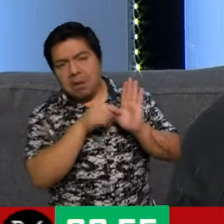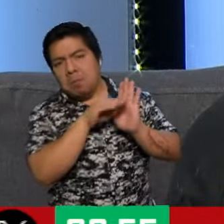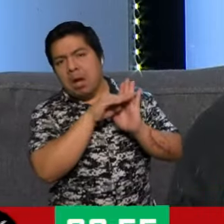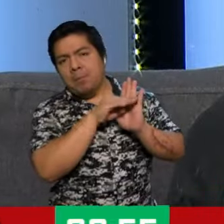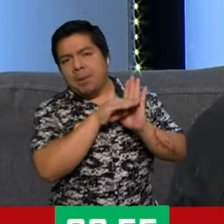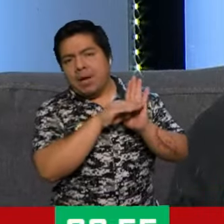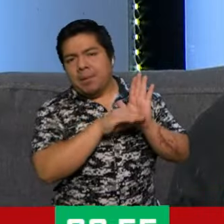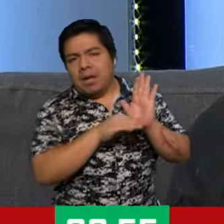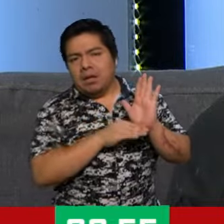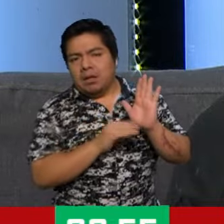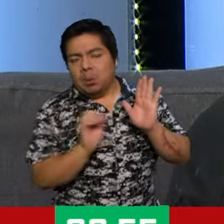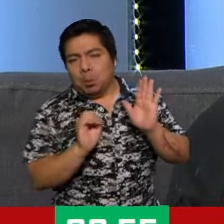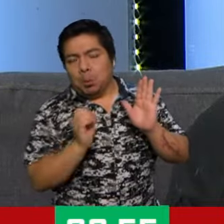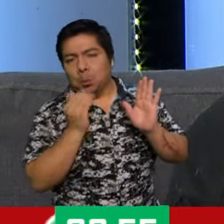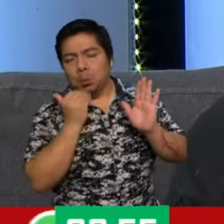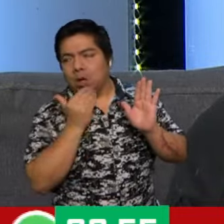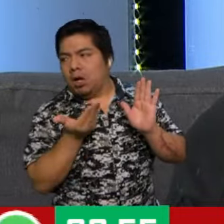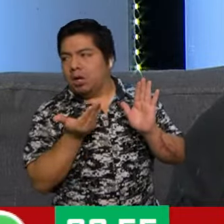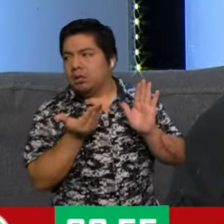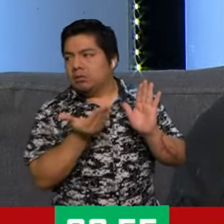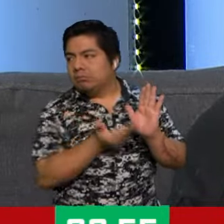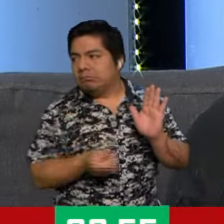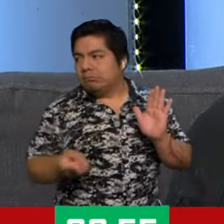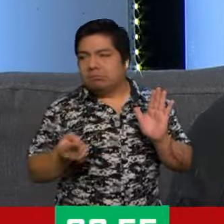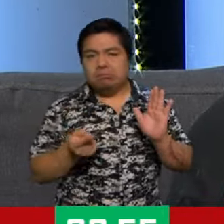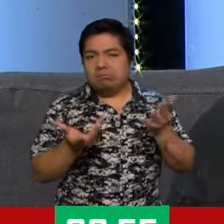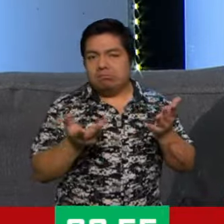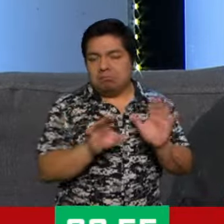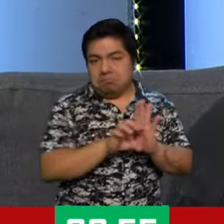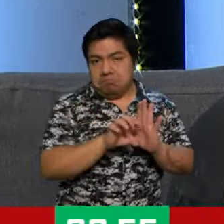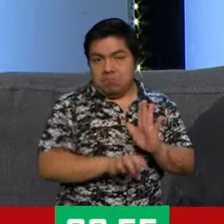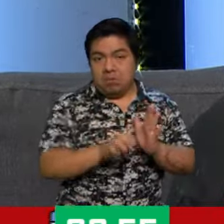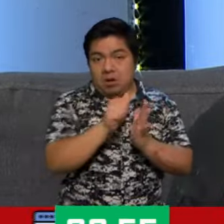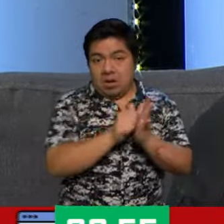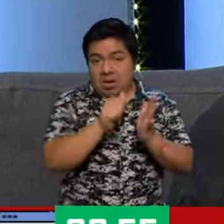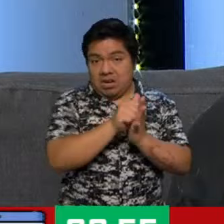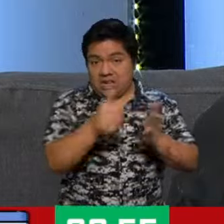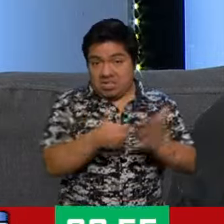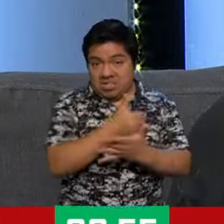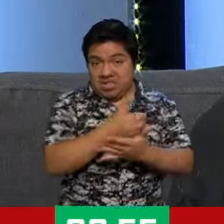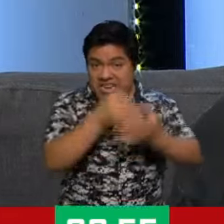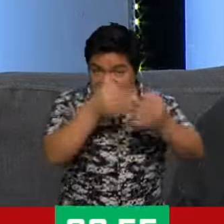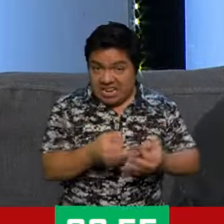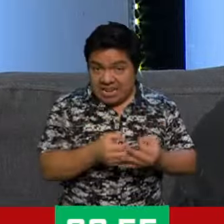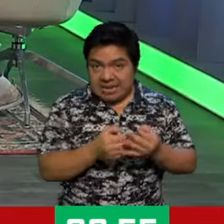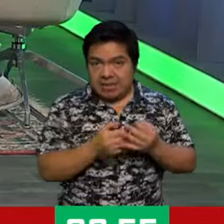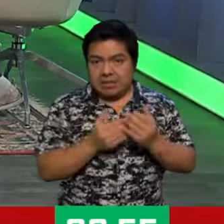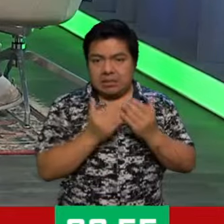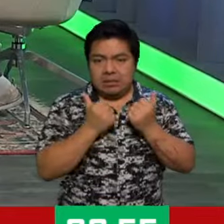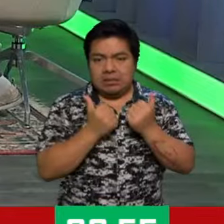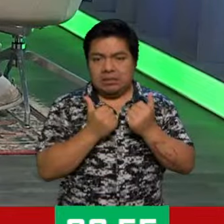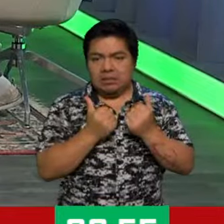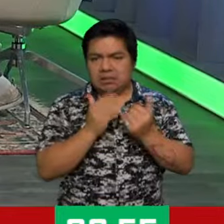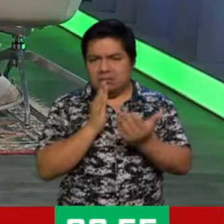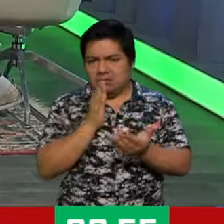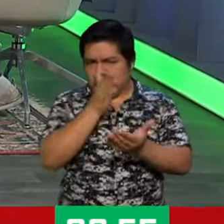hacer para tan siquiera para sacar el acta de nacimiento legal, pues. ¿Cómo que no nada más es